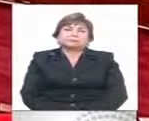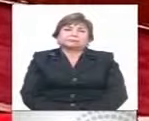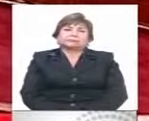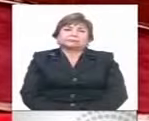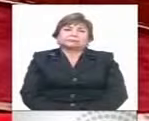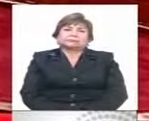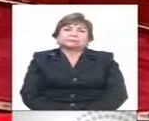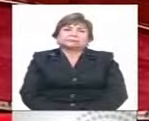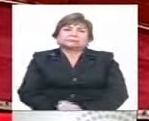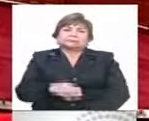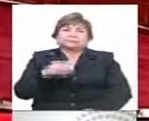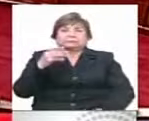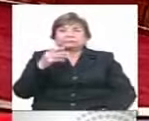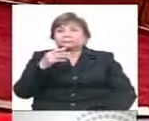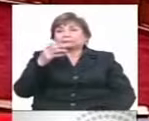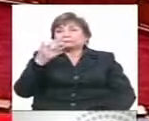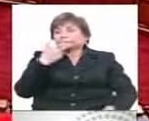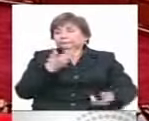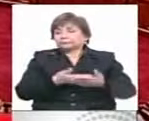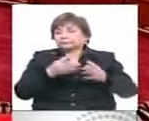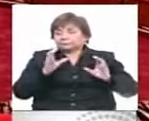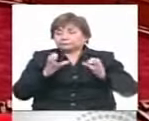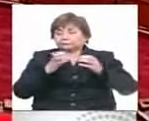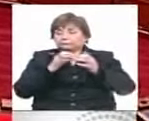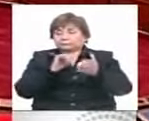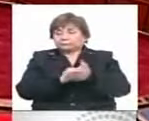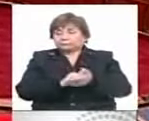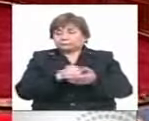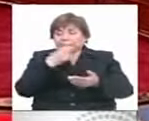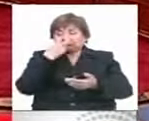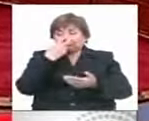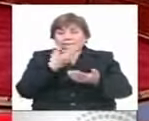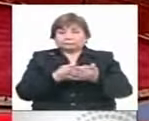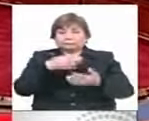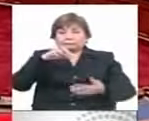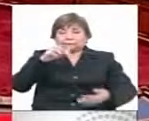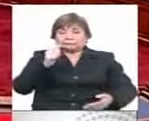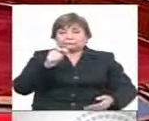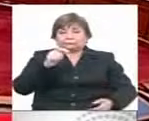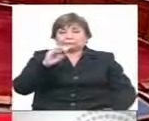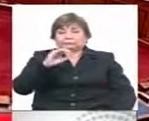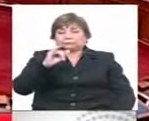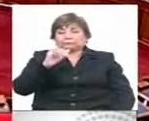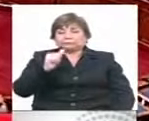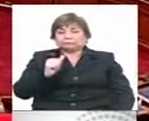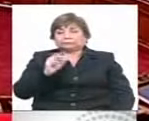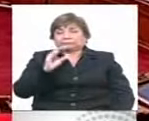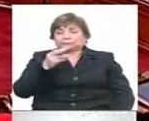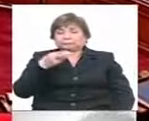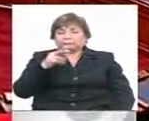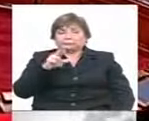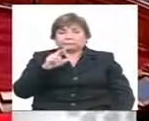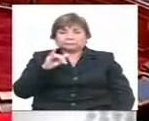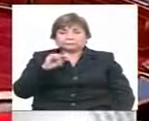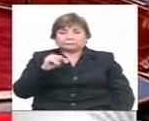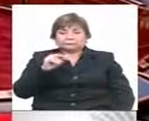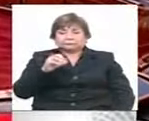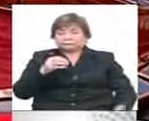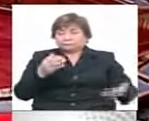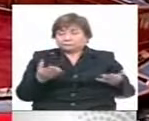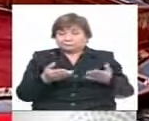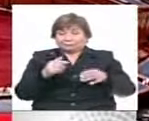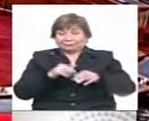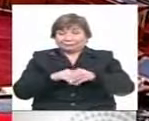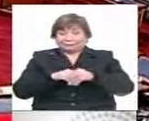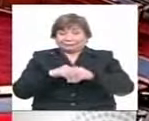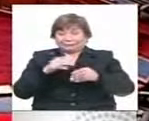tercera vicepresidenta del Congreso, Patricia Chirinos. Adelante, Madeleine. Bien, Raquel,